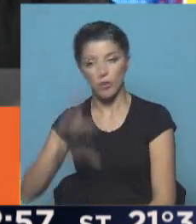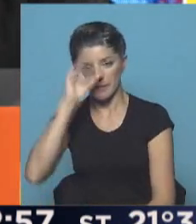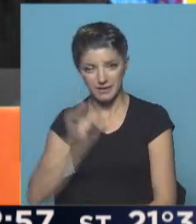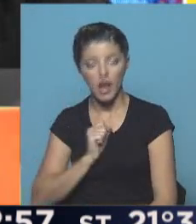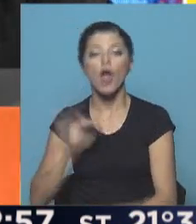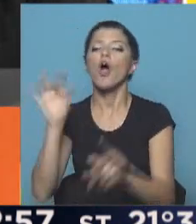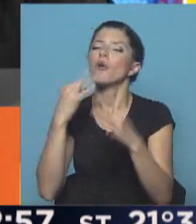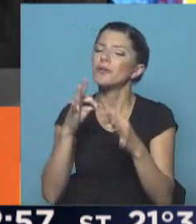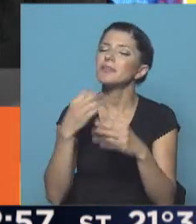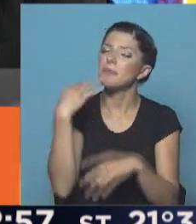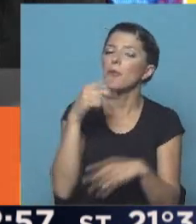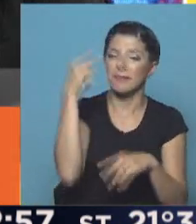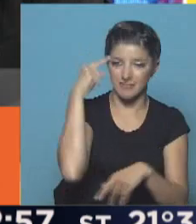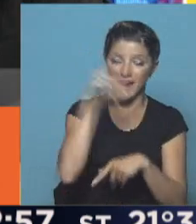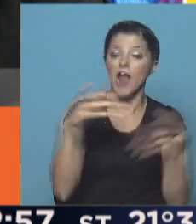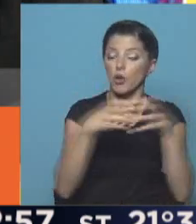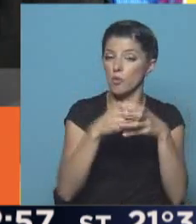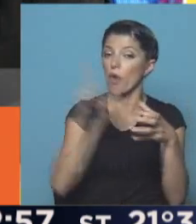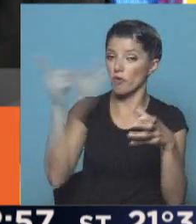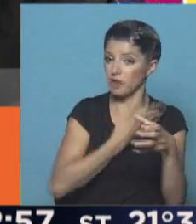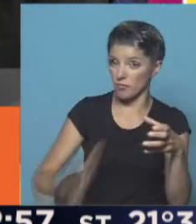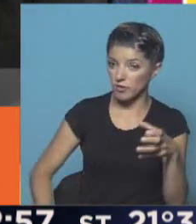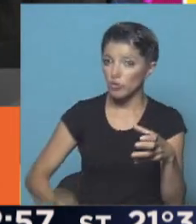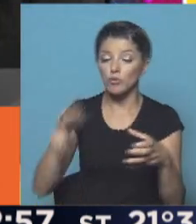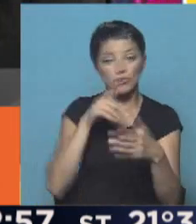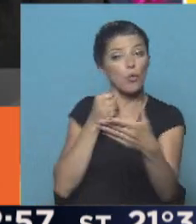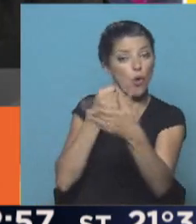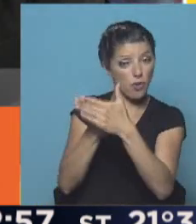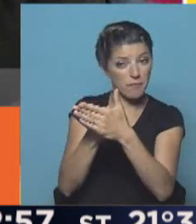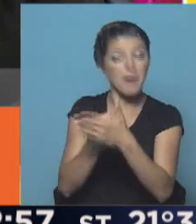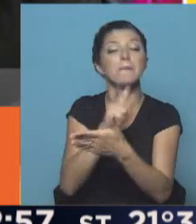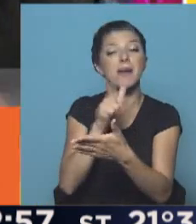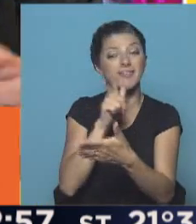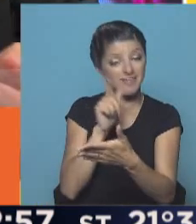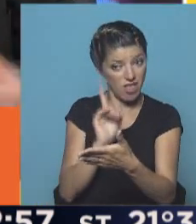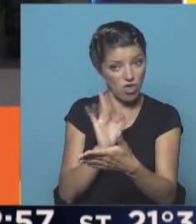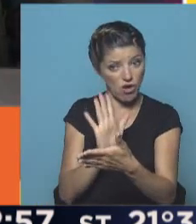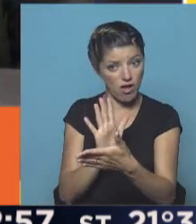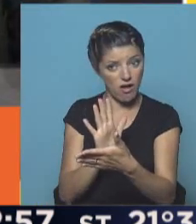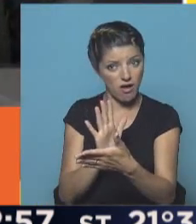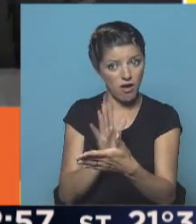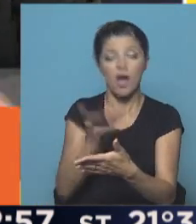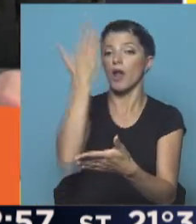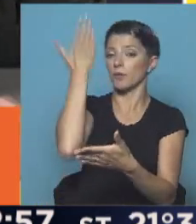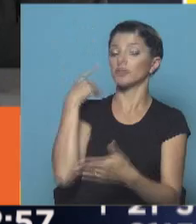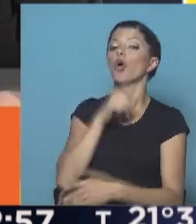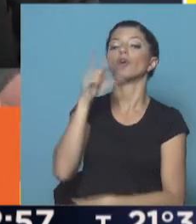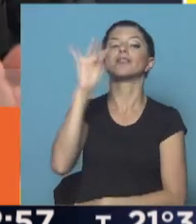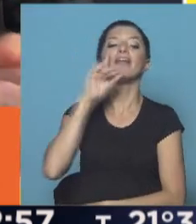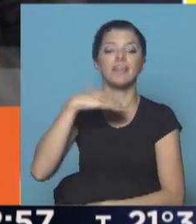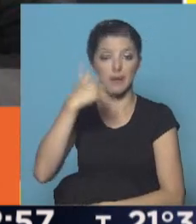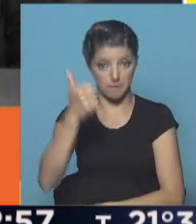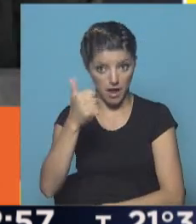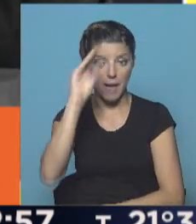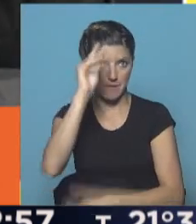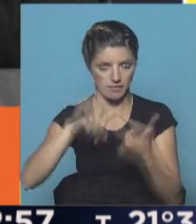esta oposición no está haciendo una práctica golpista similar a la que se hizo contra Dilma Rousseff en Brasil,